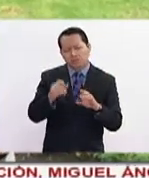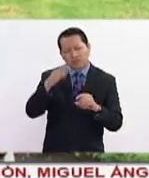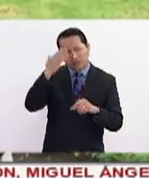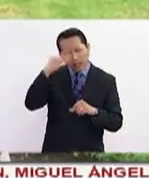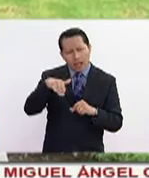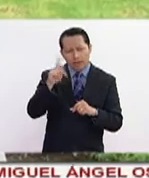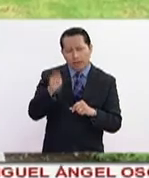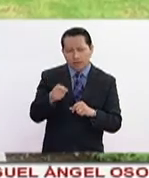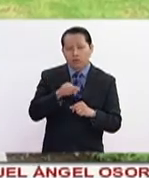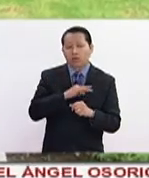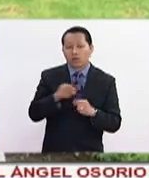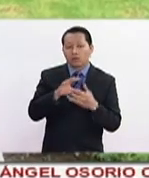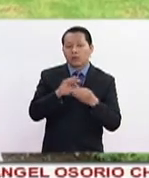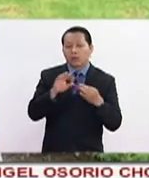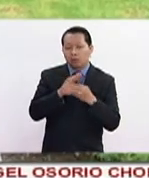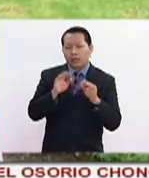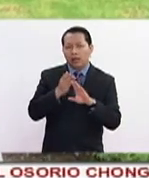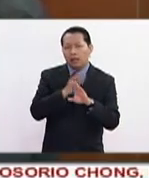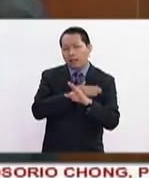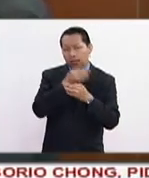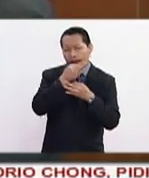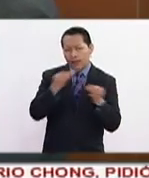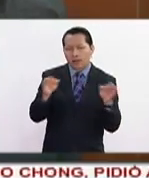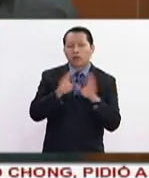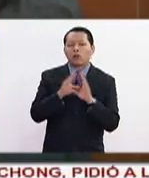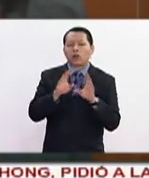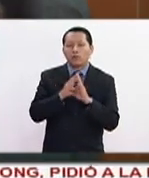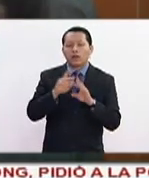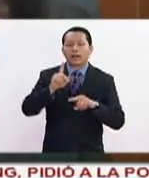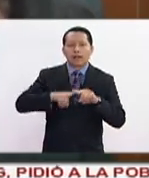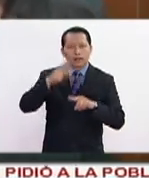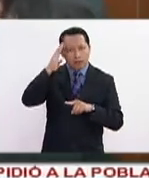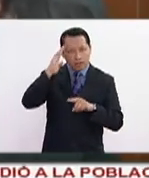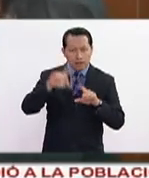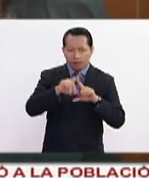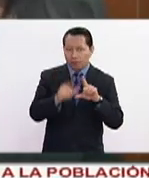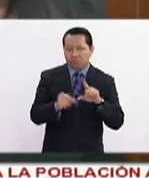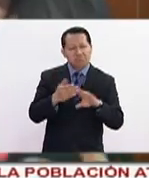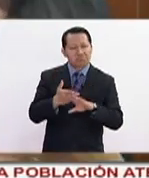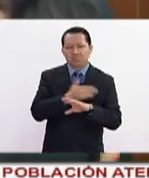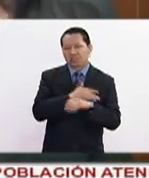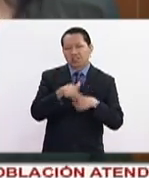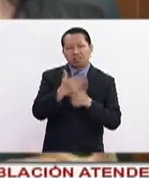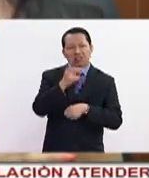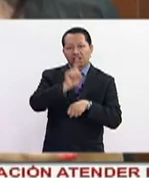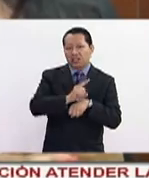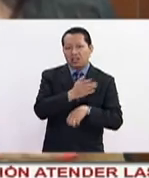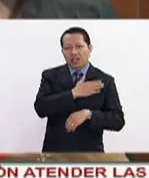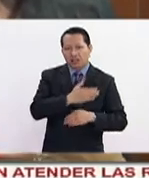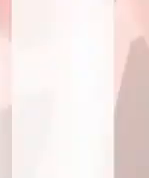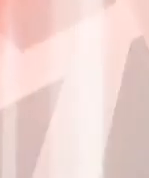presente. Puntualizó que ya había anunciado el cambio en la dirigencia nacional desde hace más de 15 días.